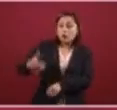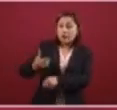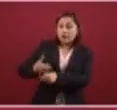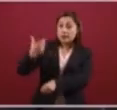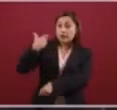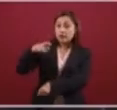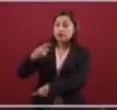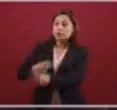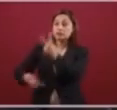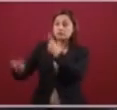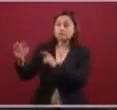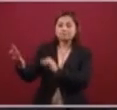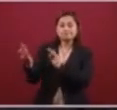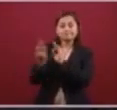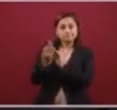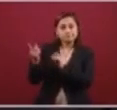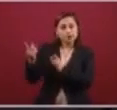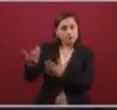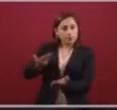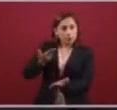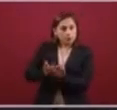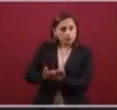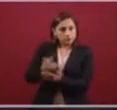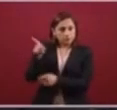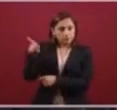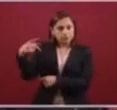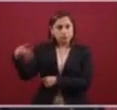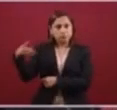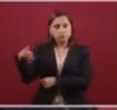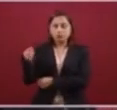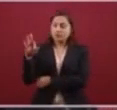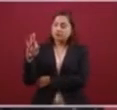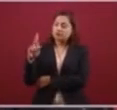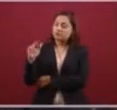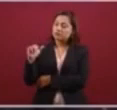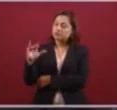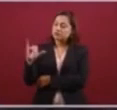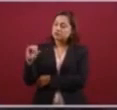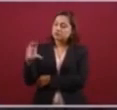querétaro francisco domínguez